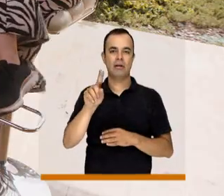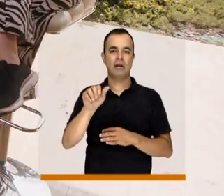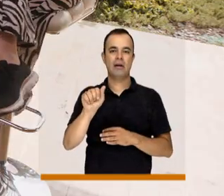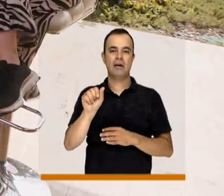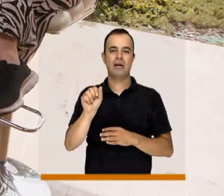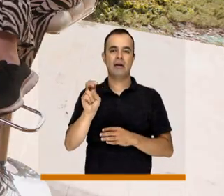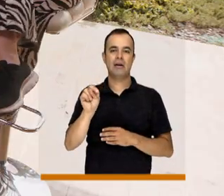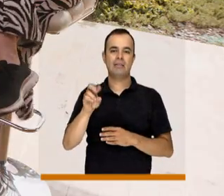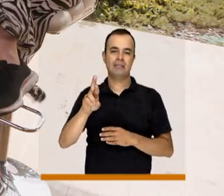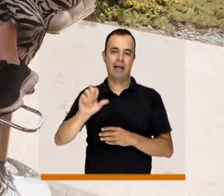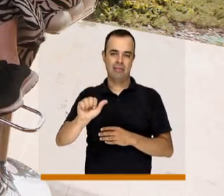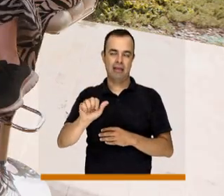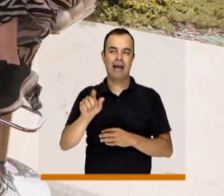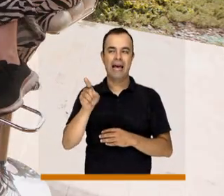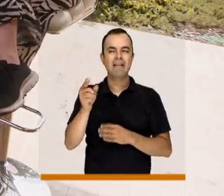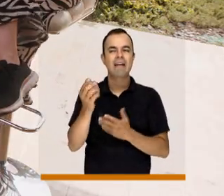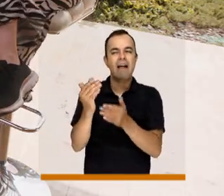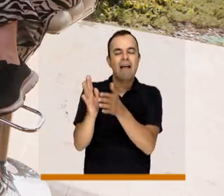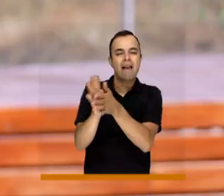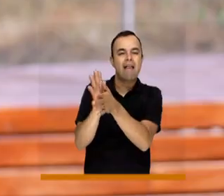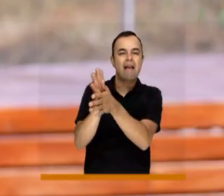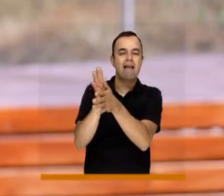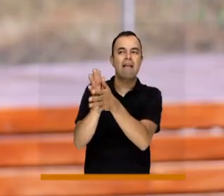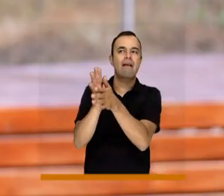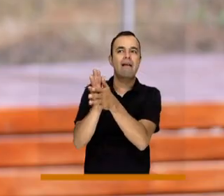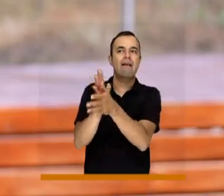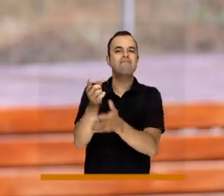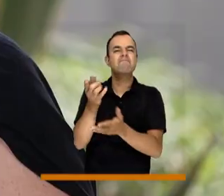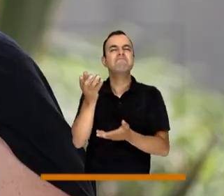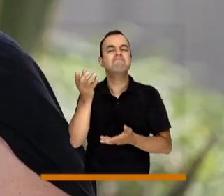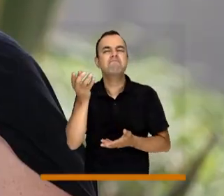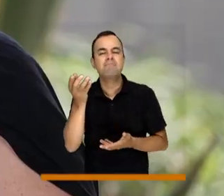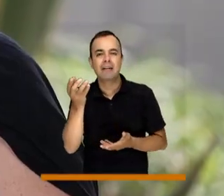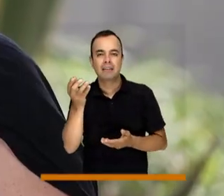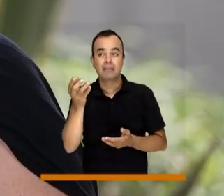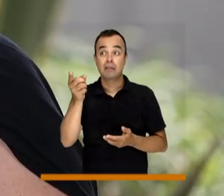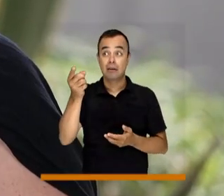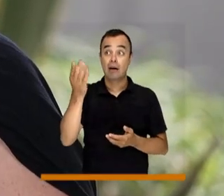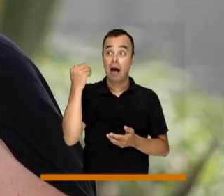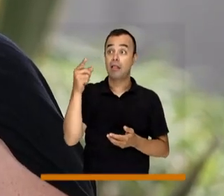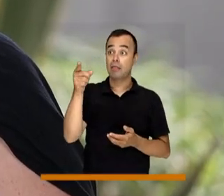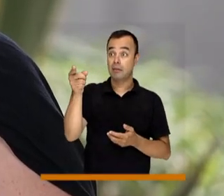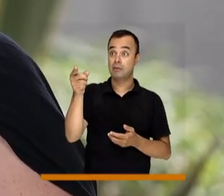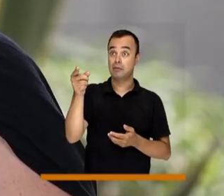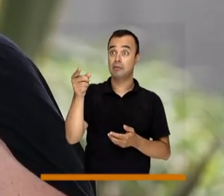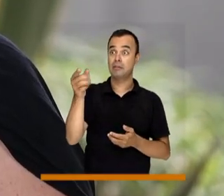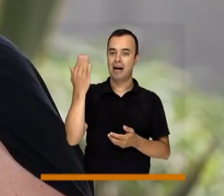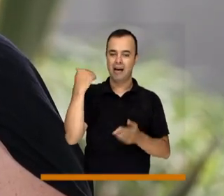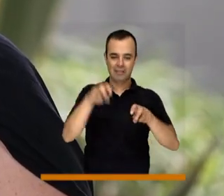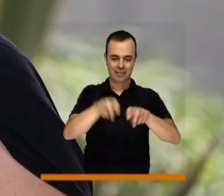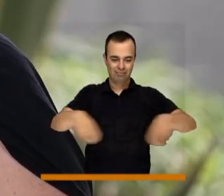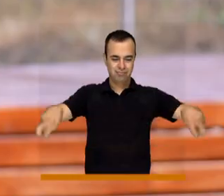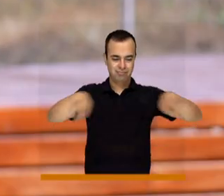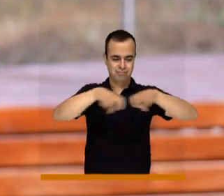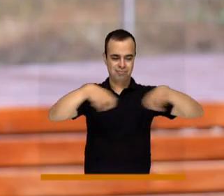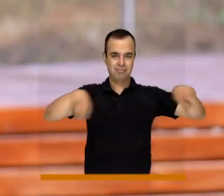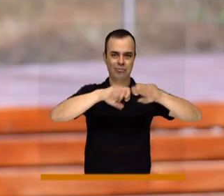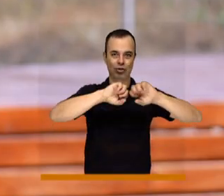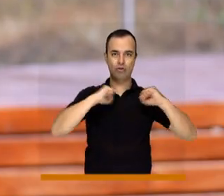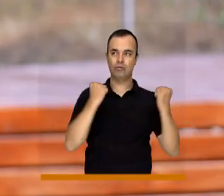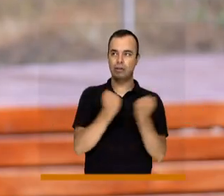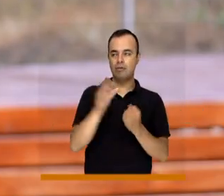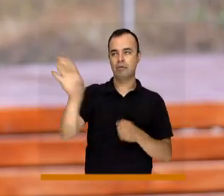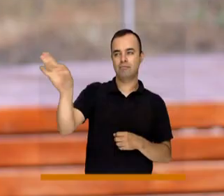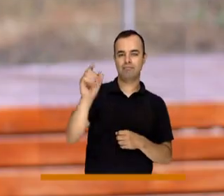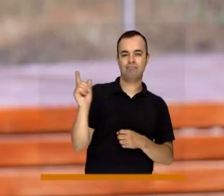directora, Sandra Zuluaga, quien nos acompaña aquí en De Frente a la Gente. Bienvenida. Y justamente usted también estuvo en plenaria invitada el